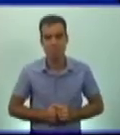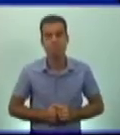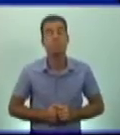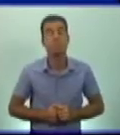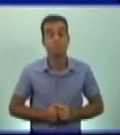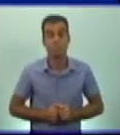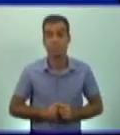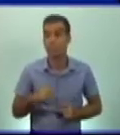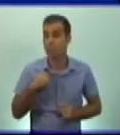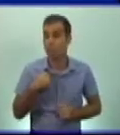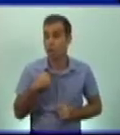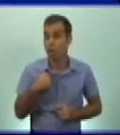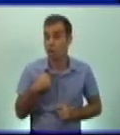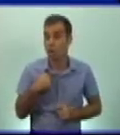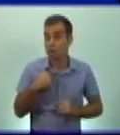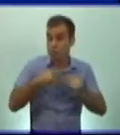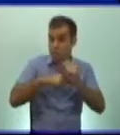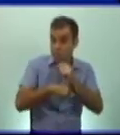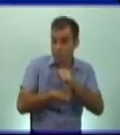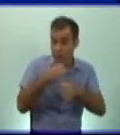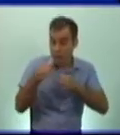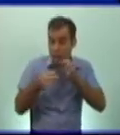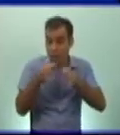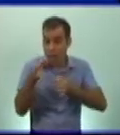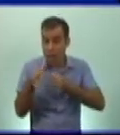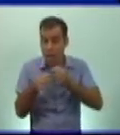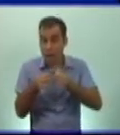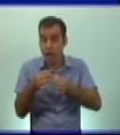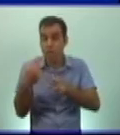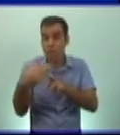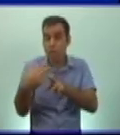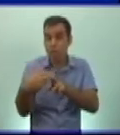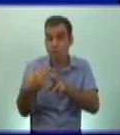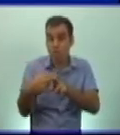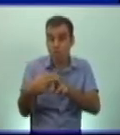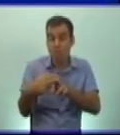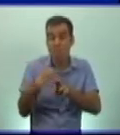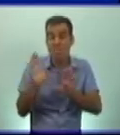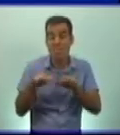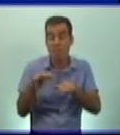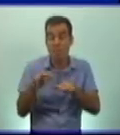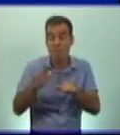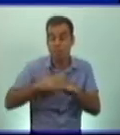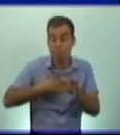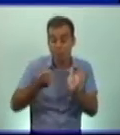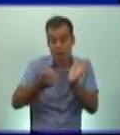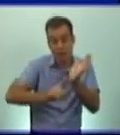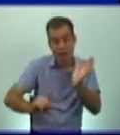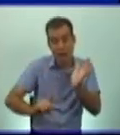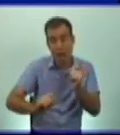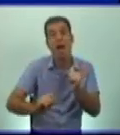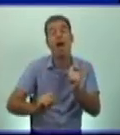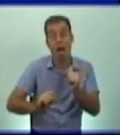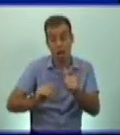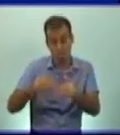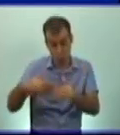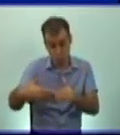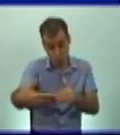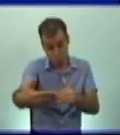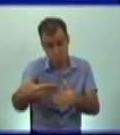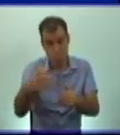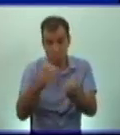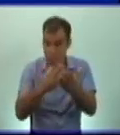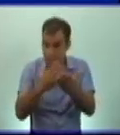estoy haciendo énfasis que es la clasificación de la reacción según el criterio energético, porque después, en próximas clases, vamos